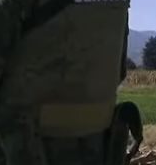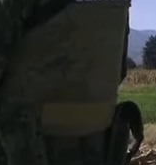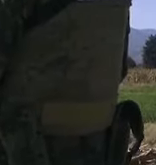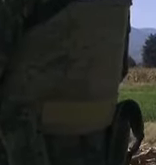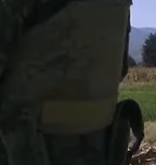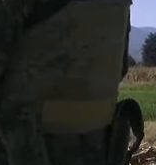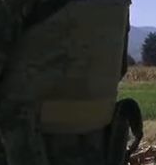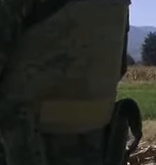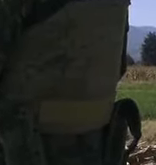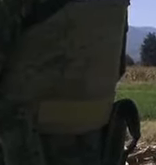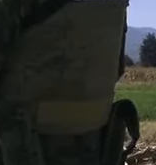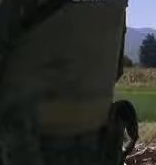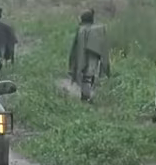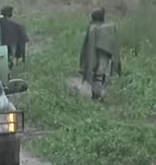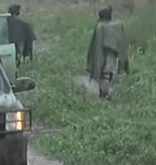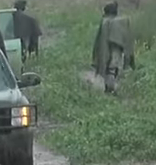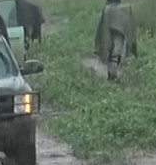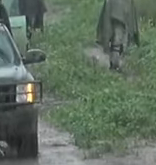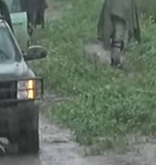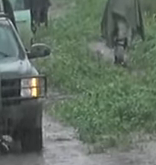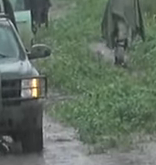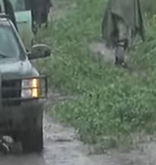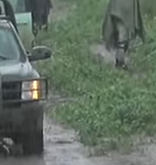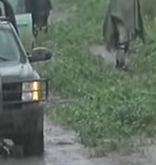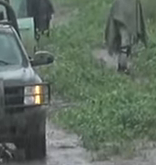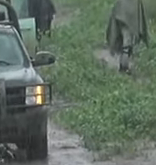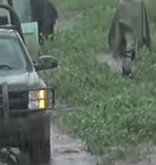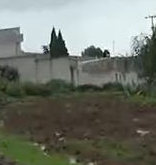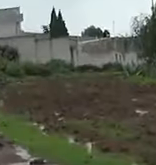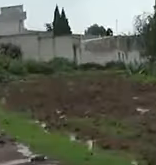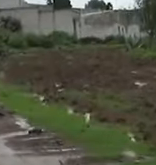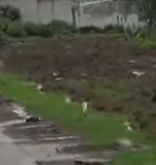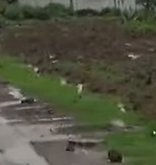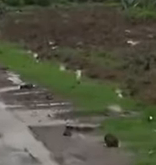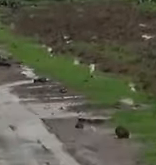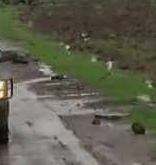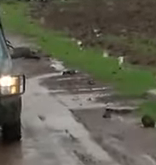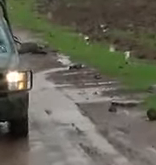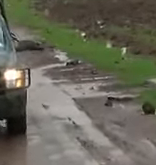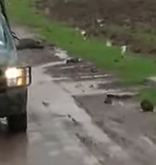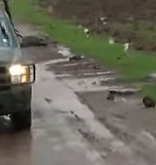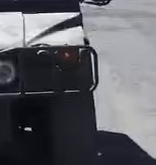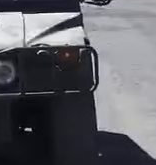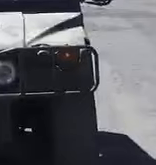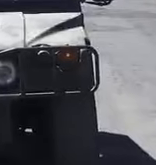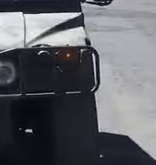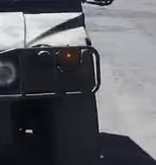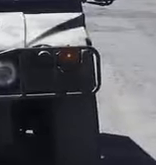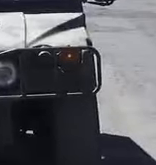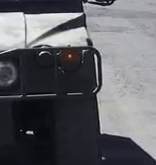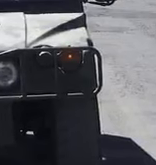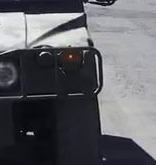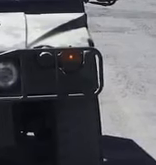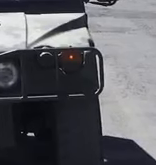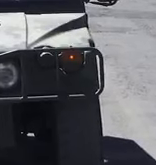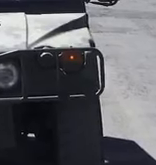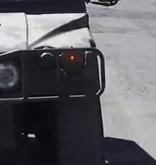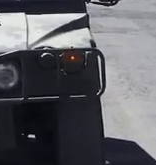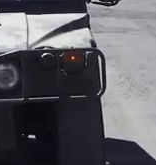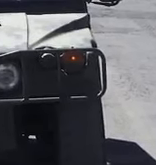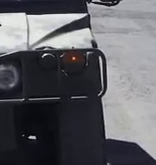de la administración anterior, con la presente administración, demuestran que en promedio se ha evitado el robo de